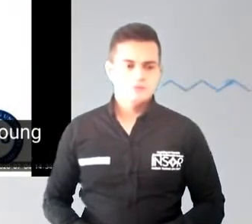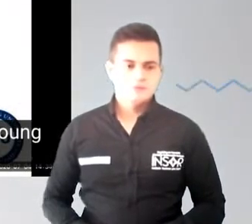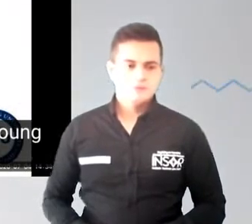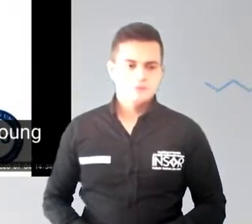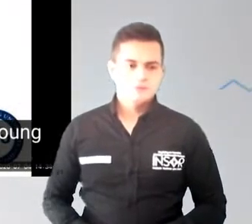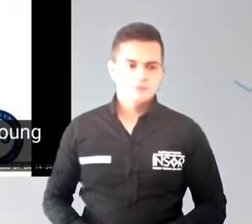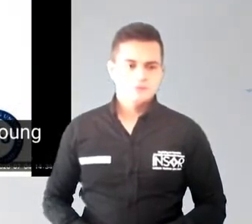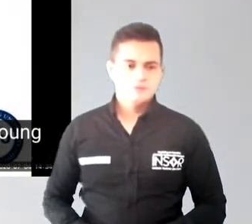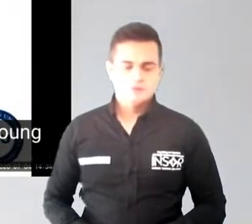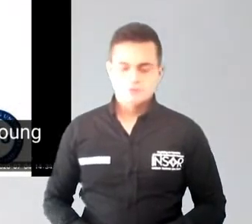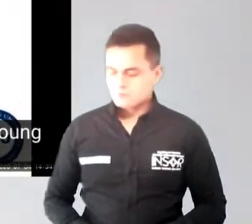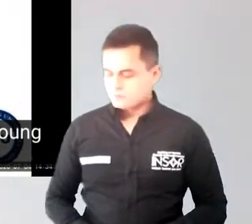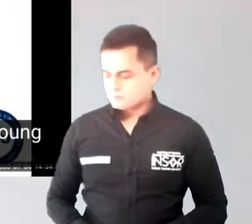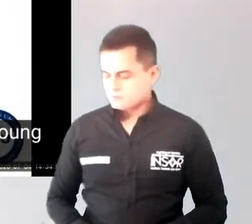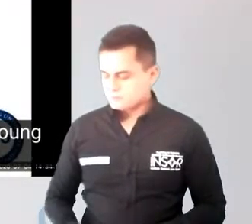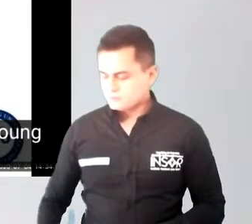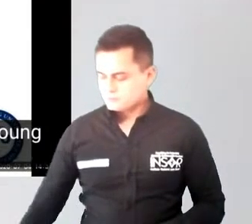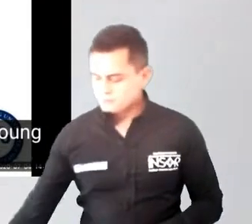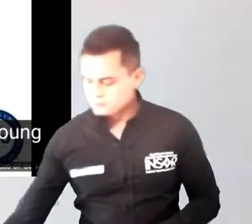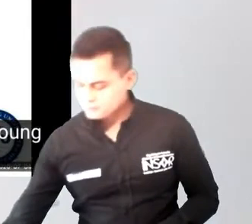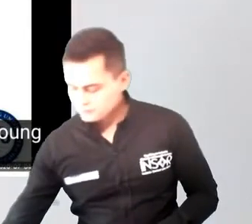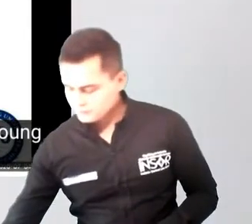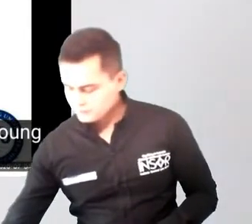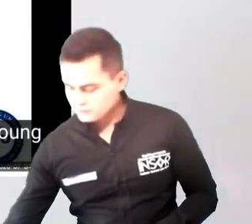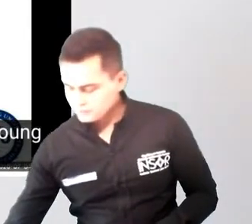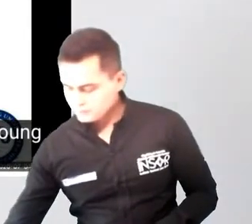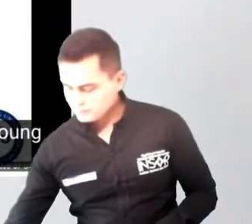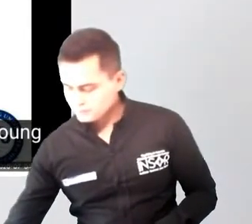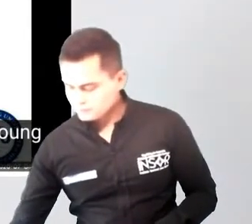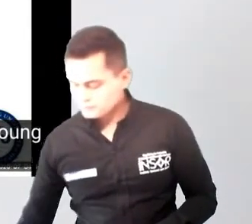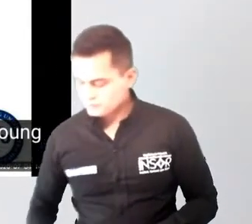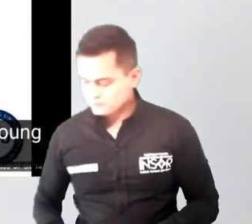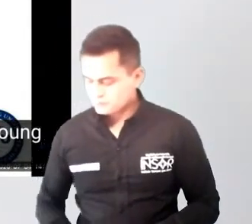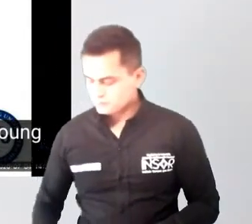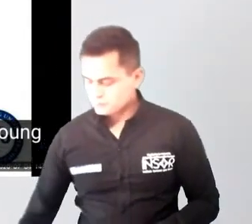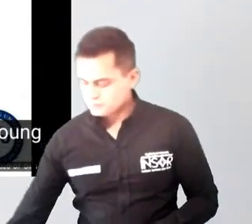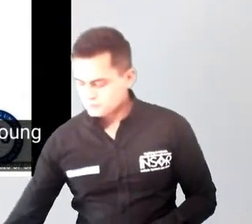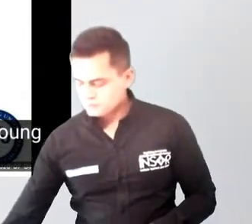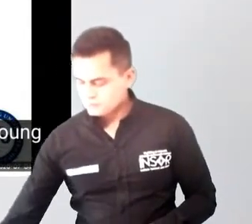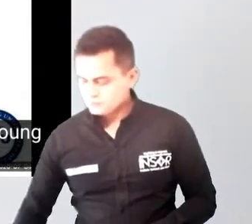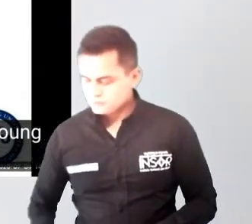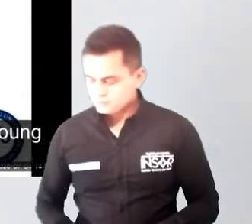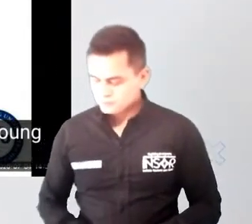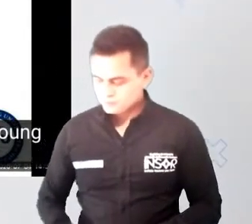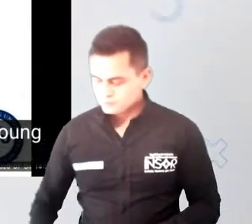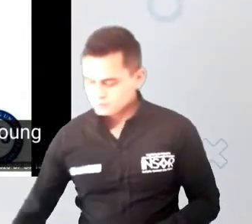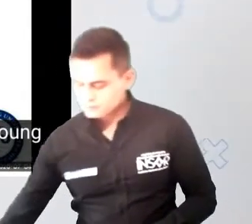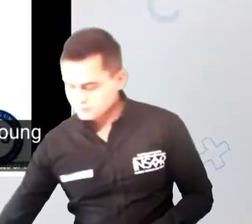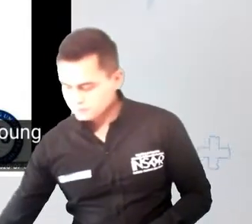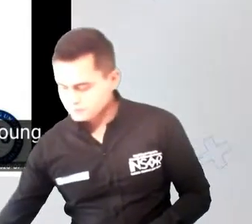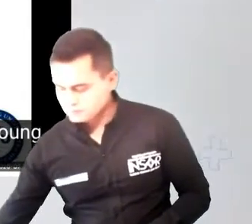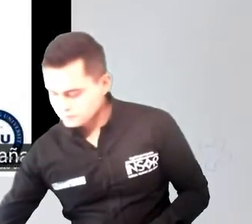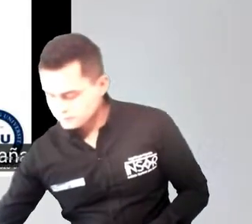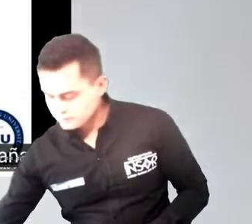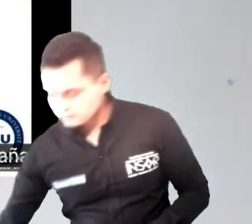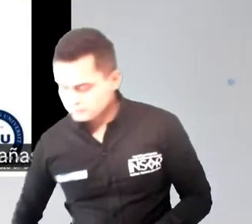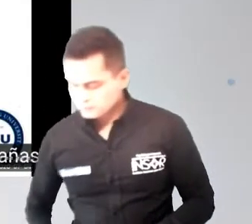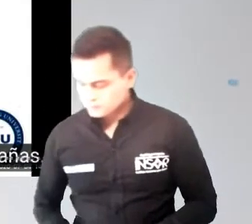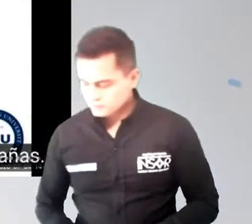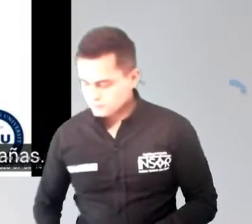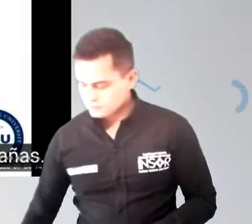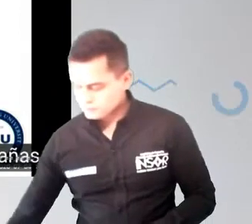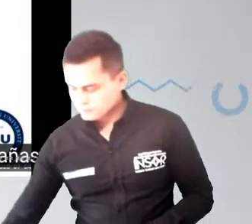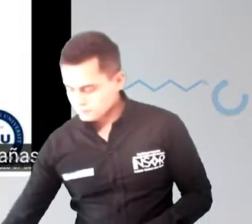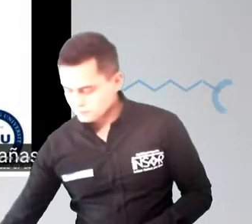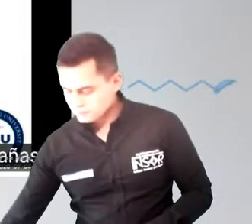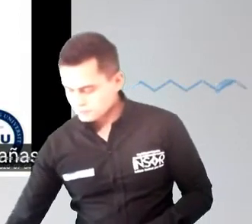me a little bit. My university is Brigham Young University. It's in the United States. In